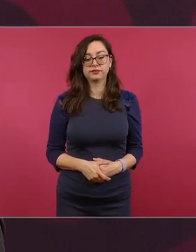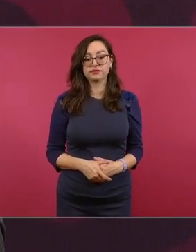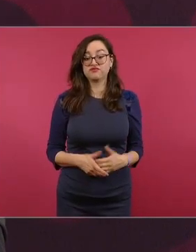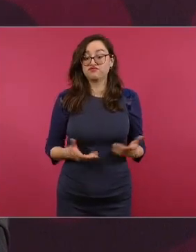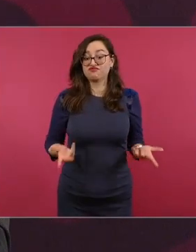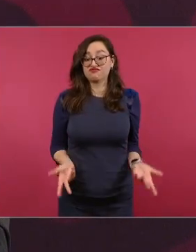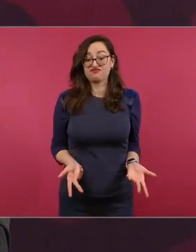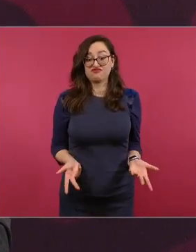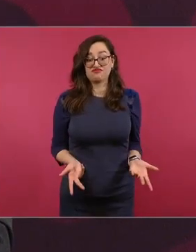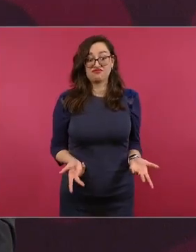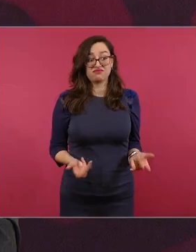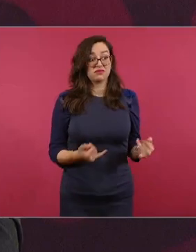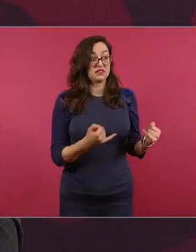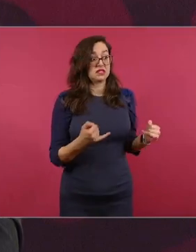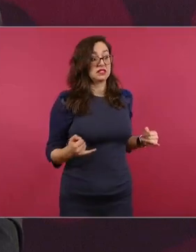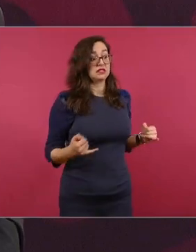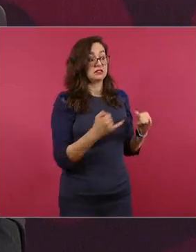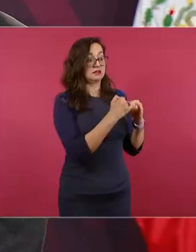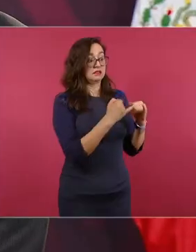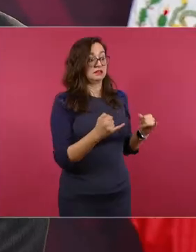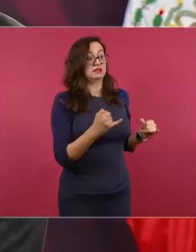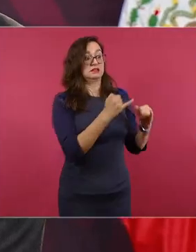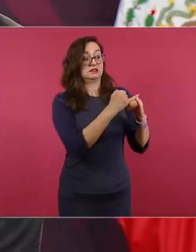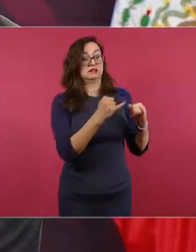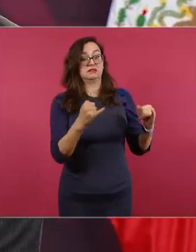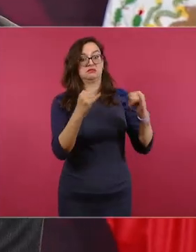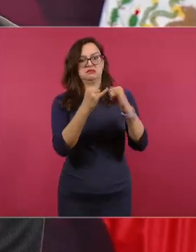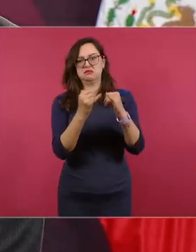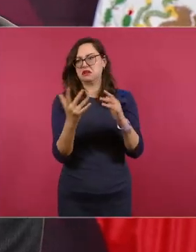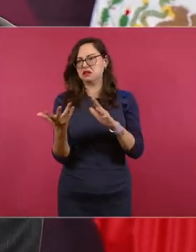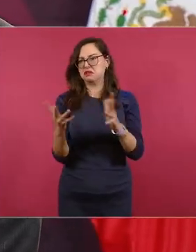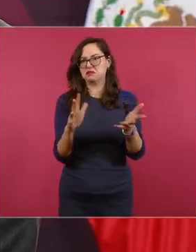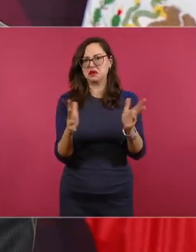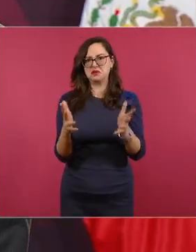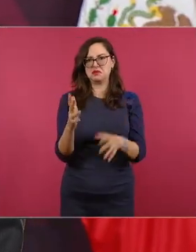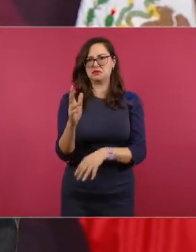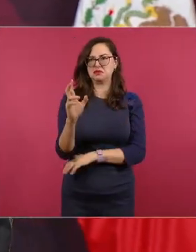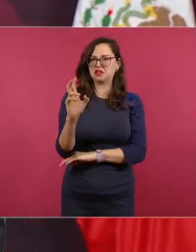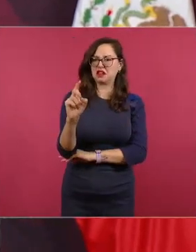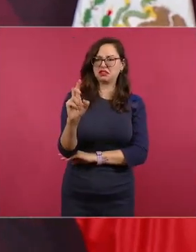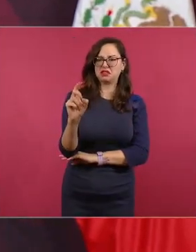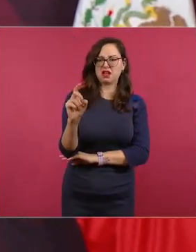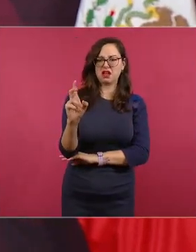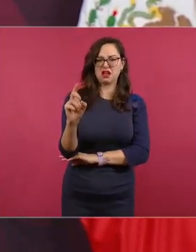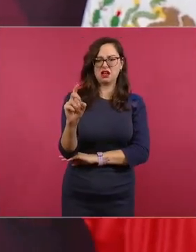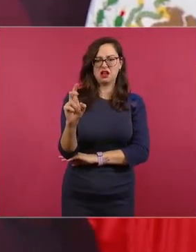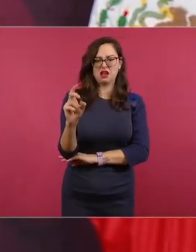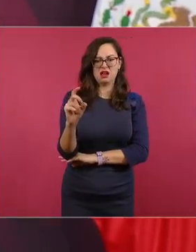Y así hay todavía como 20, 30